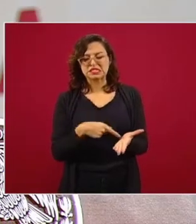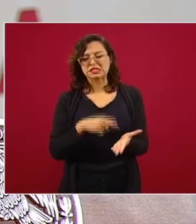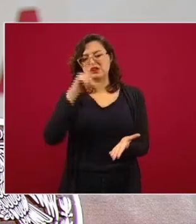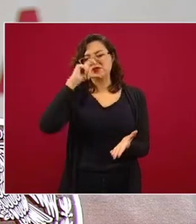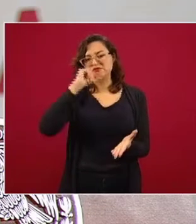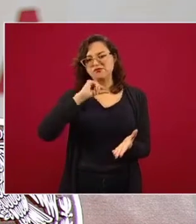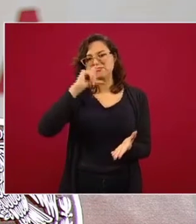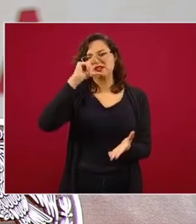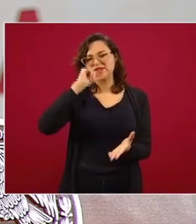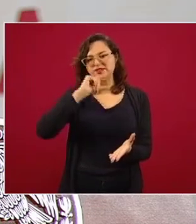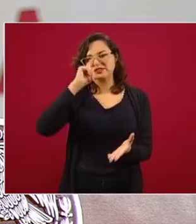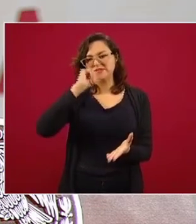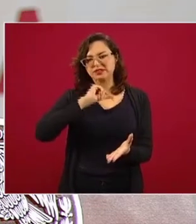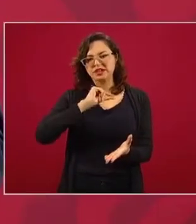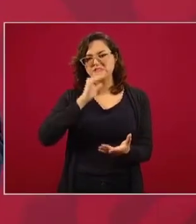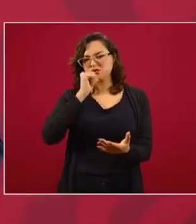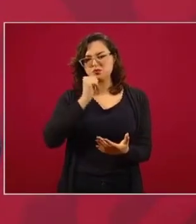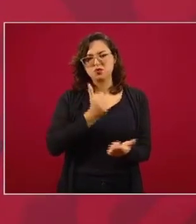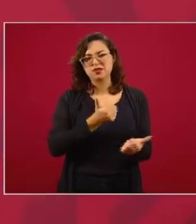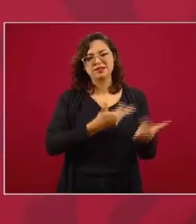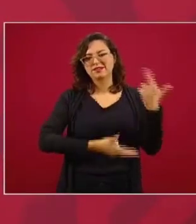de solicitud de extradición.